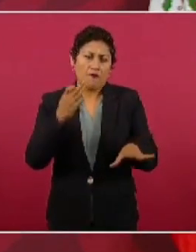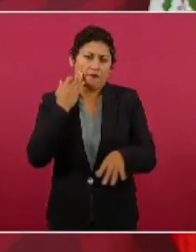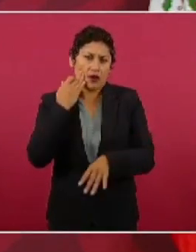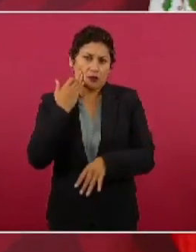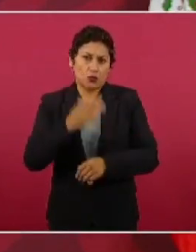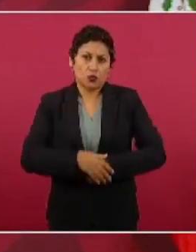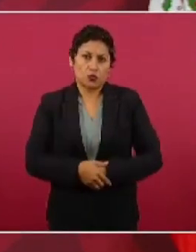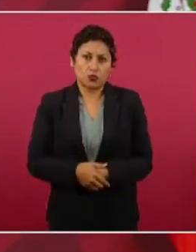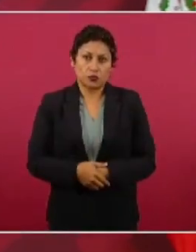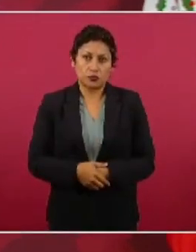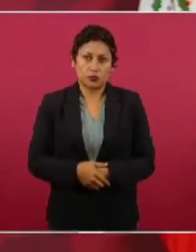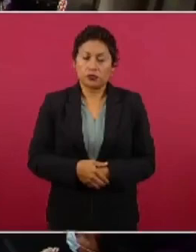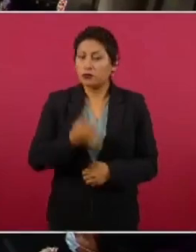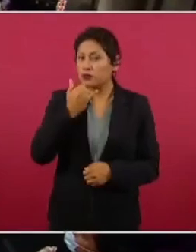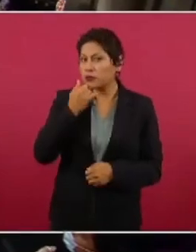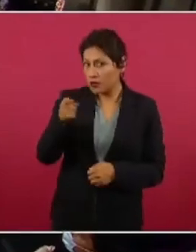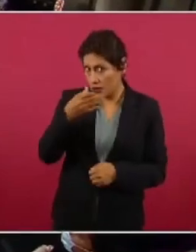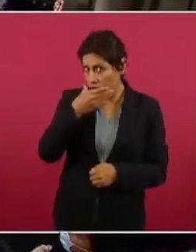¿Es periodista?